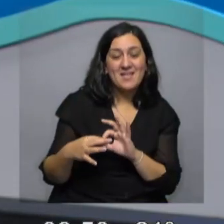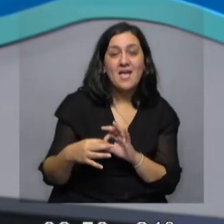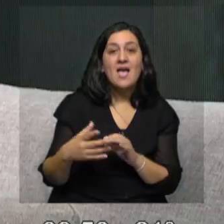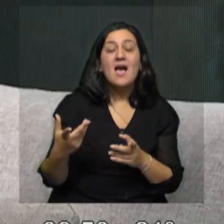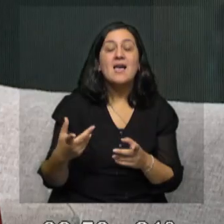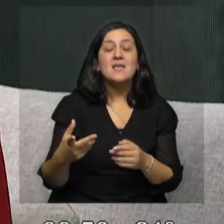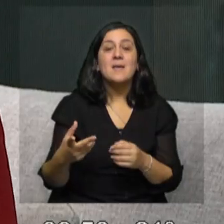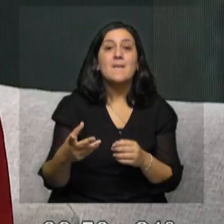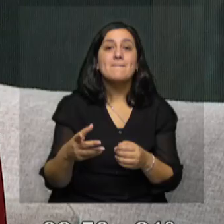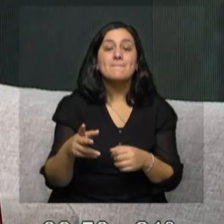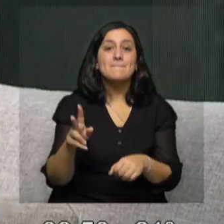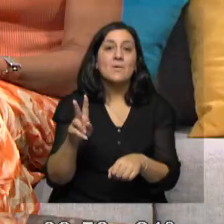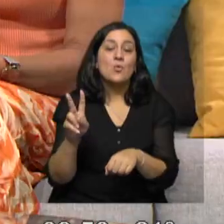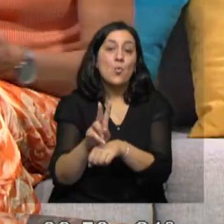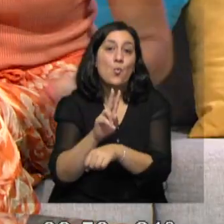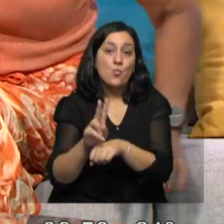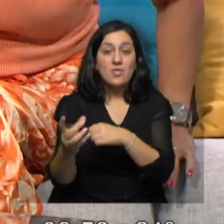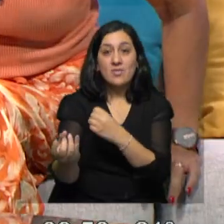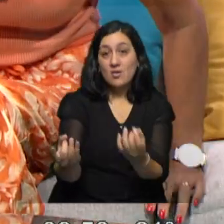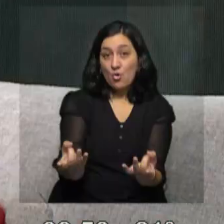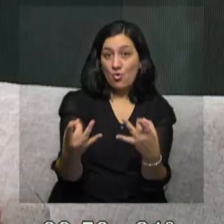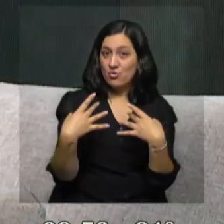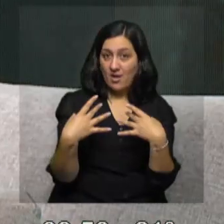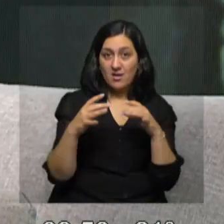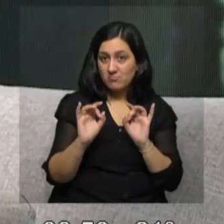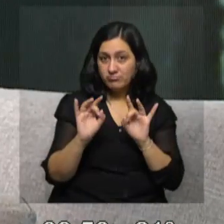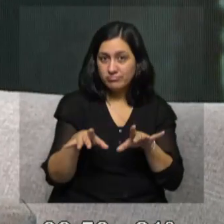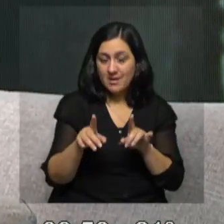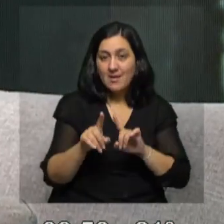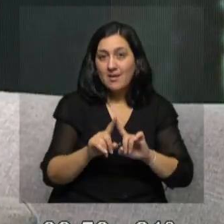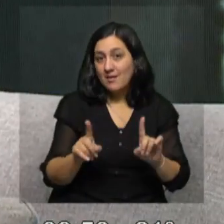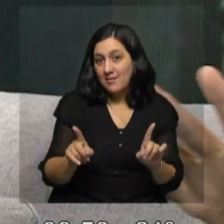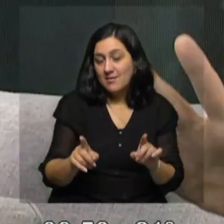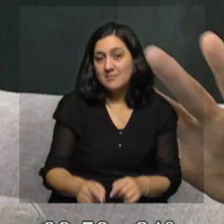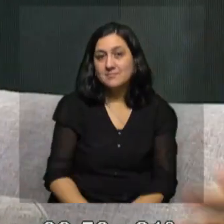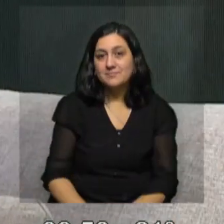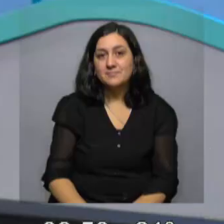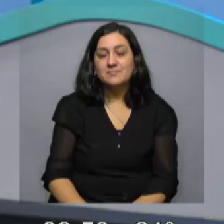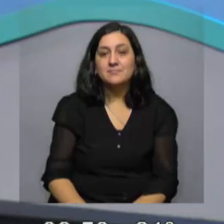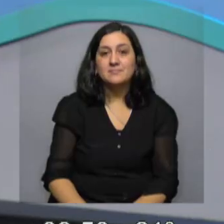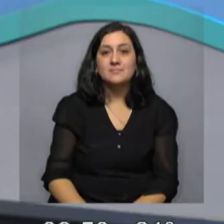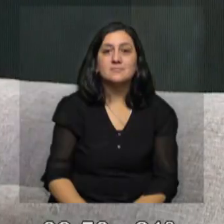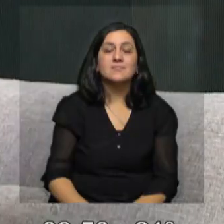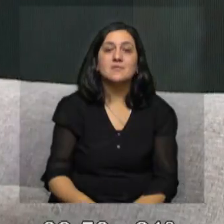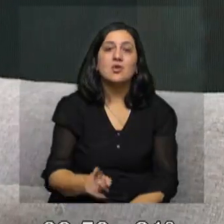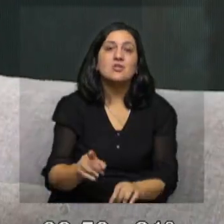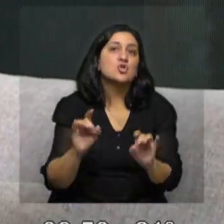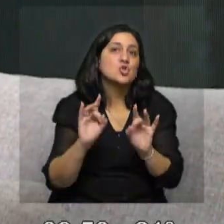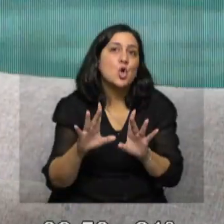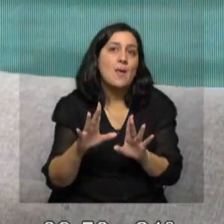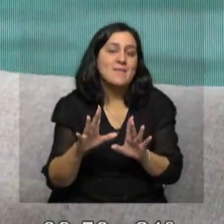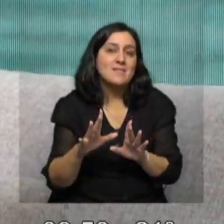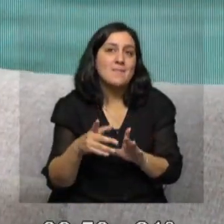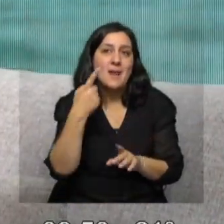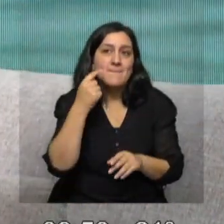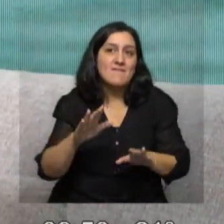barrera. Métodos de barrera. Anticonceptivos, sí, de barrera. Yo nunca había sentido. Más que anticonceptivos. Por eso, sí, sentido, por eso me... Ahí va. Más que anticonceptivos, porque en